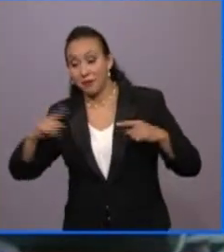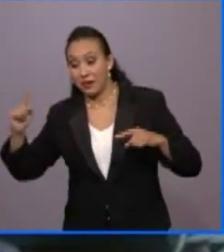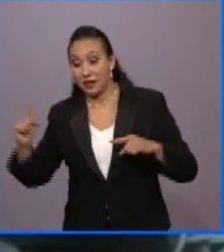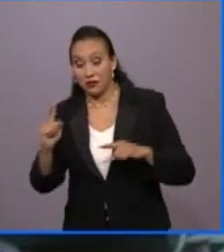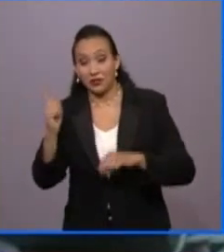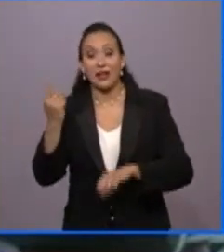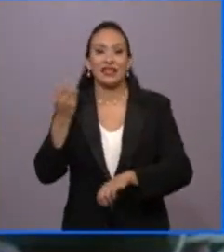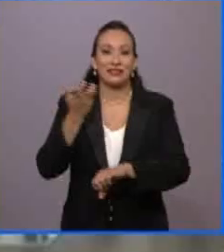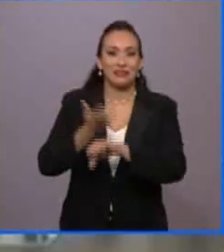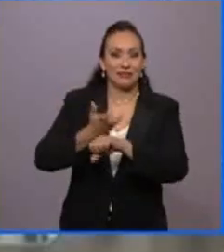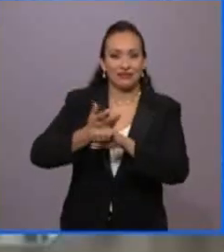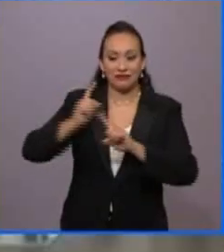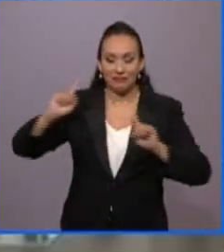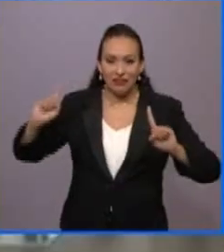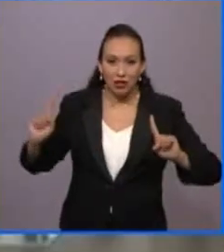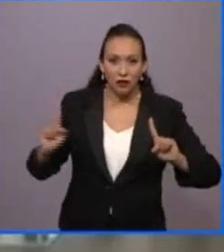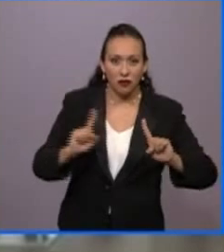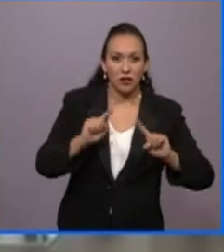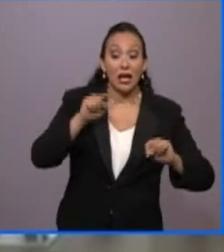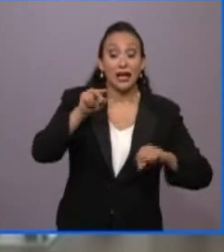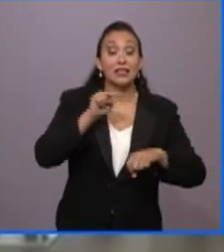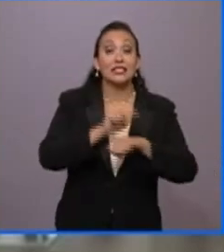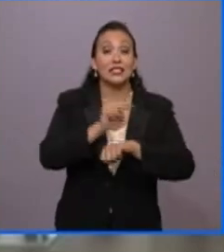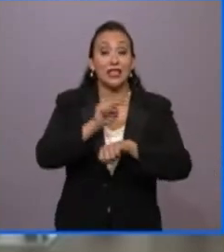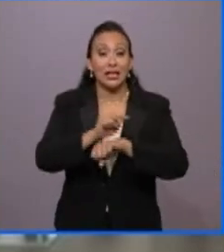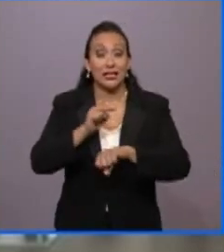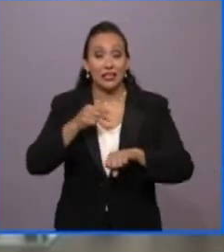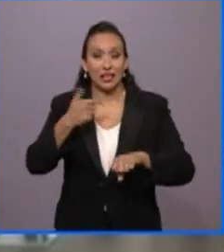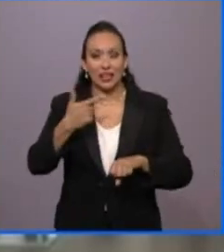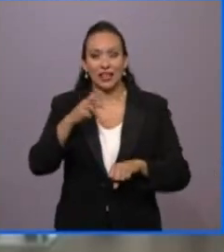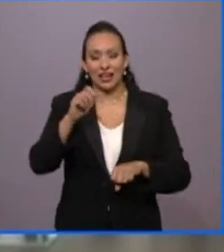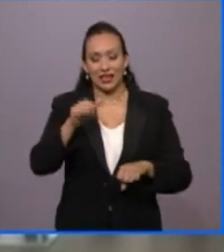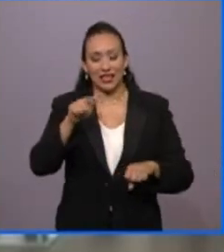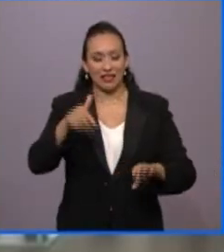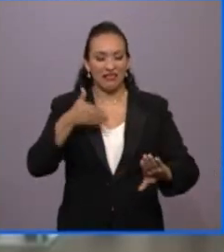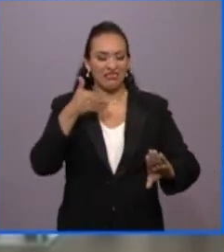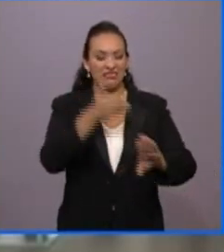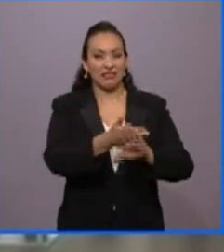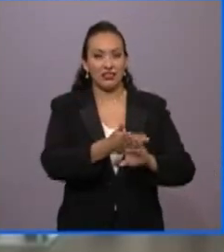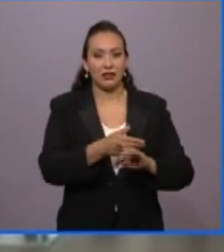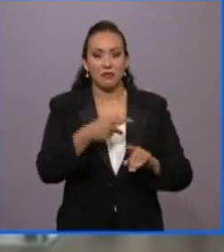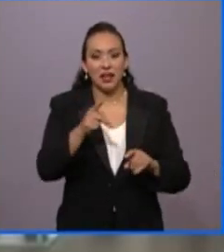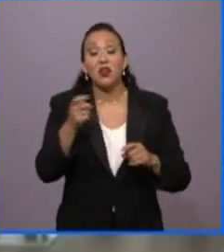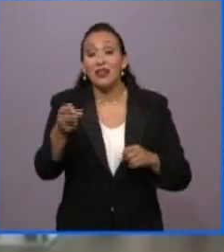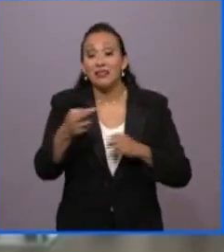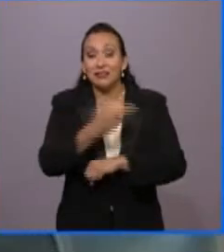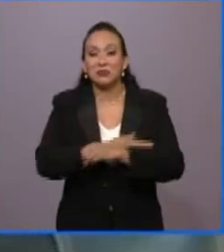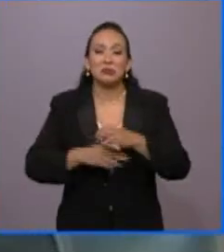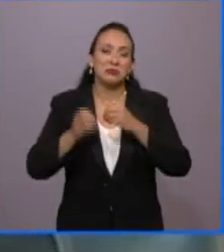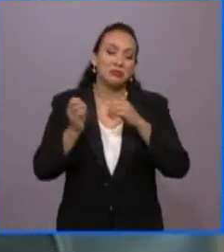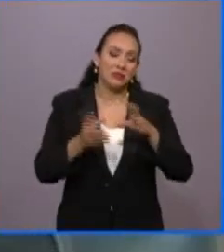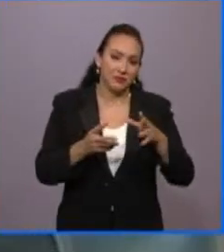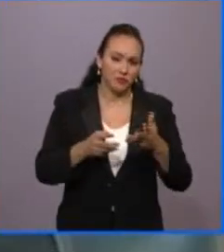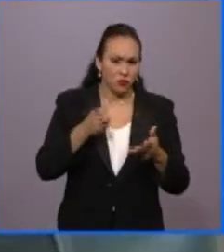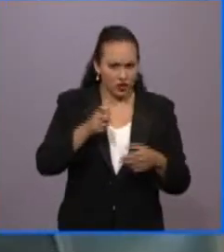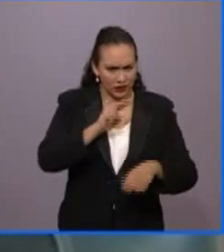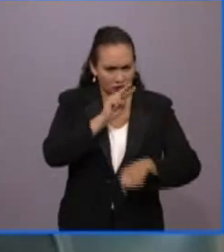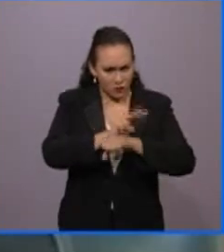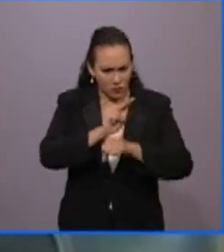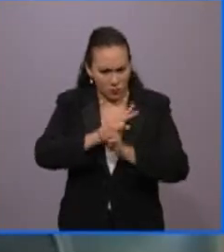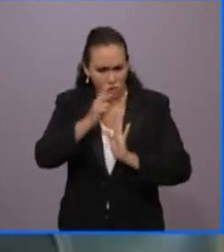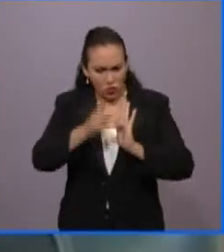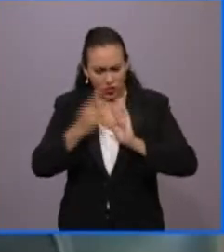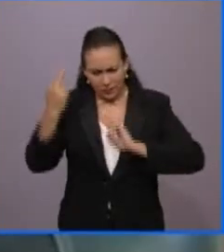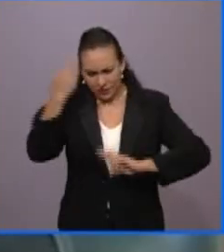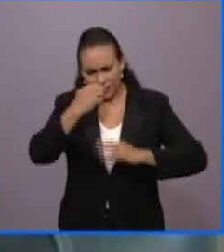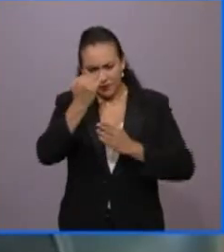nacionalidad estadounidense en la ciudad nicaragüense de Granada y cuyo caso fue desestimado. Supervisará el cumplimiento de